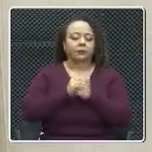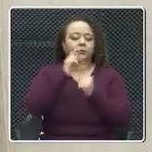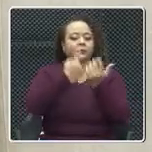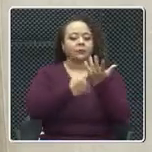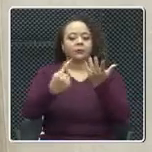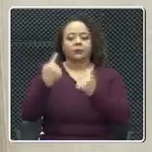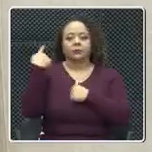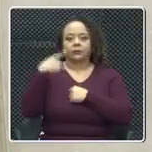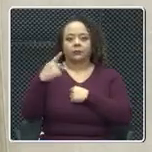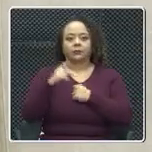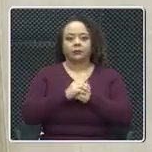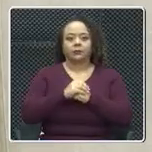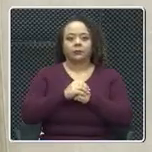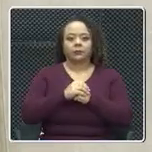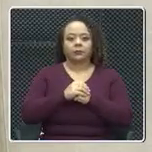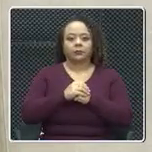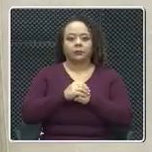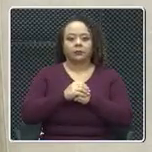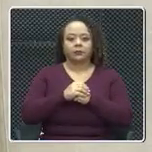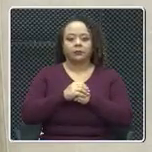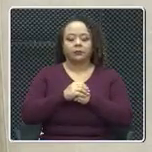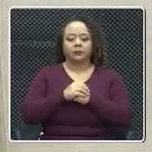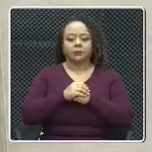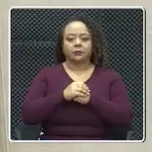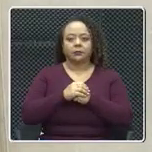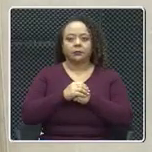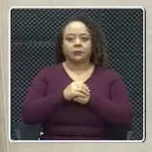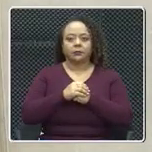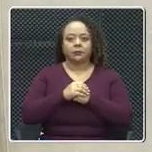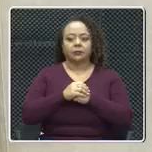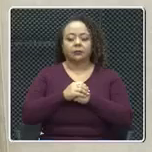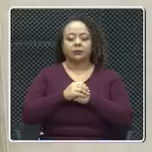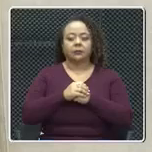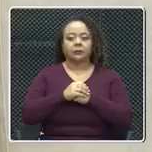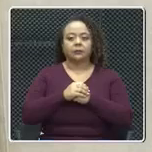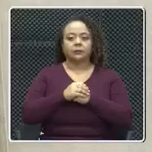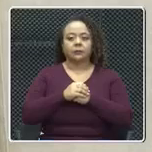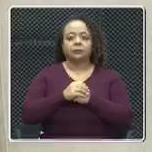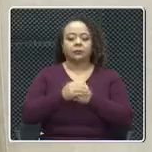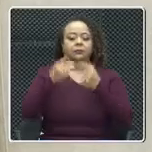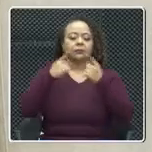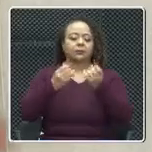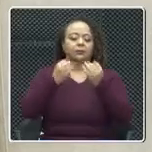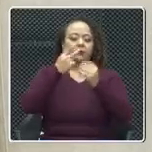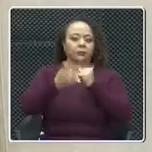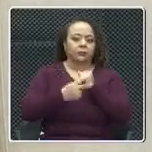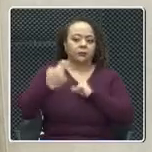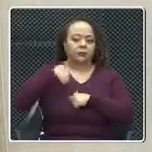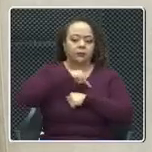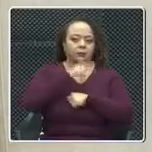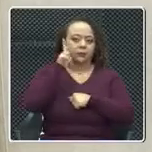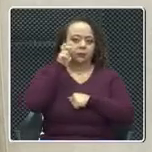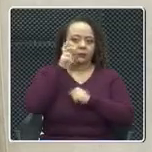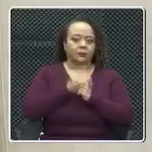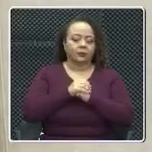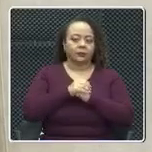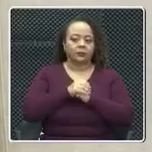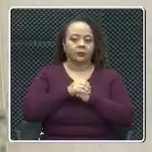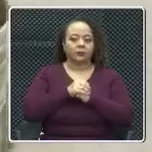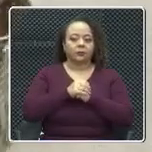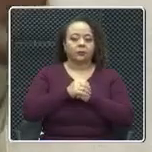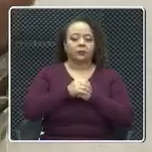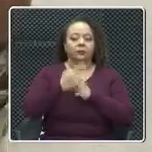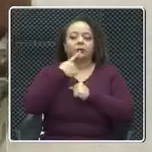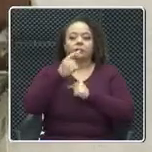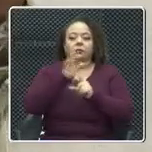de un riesgo, okay, ¿de acuerdo? O sea, no es, ok, fulanito, y pasa muchísimo, lo hemos escuchado, ¿verdad? Es que fulanito dice